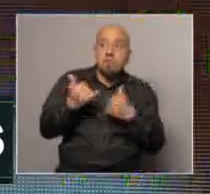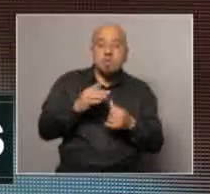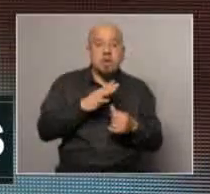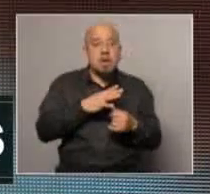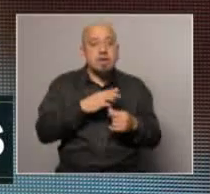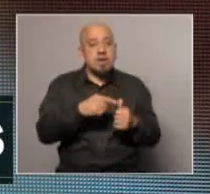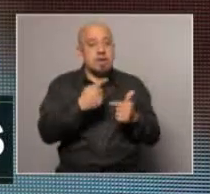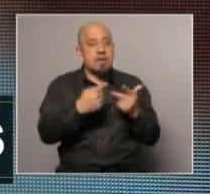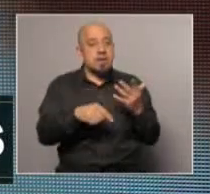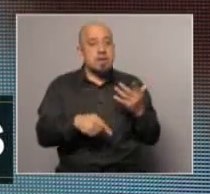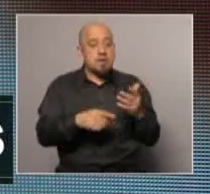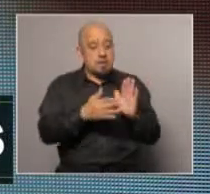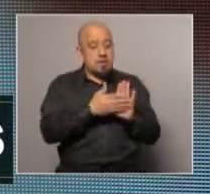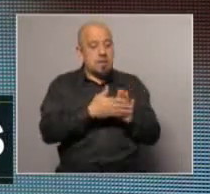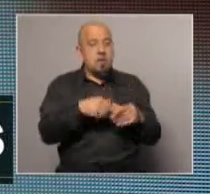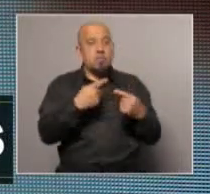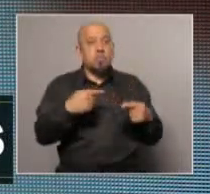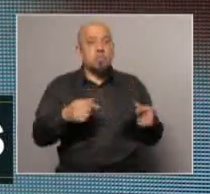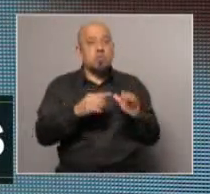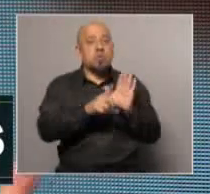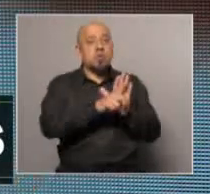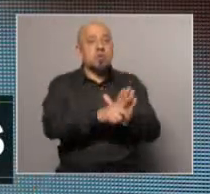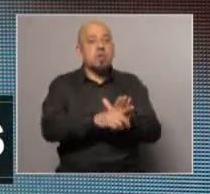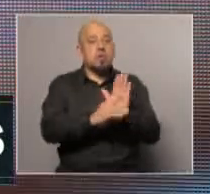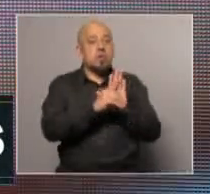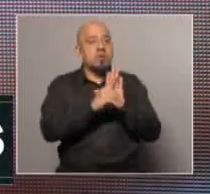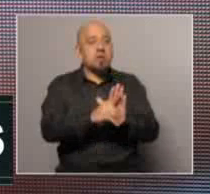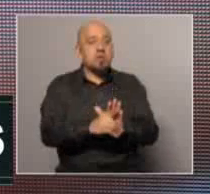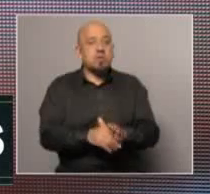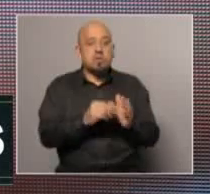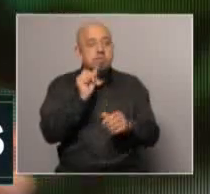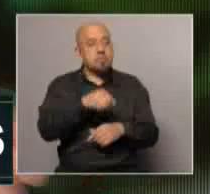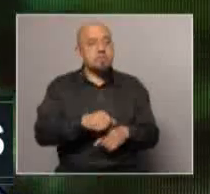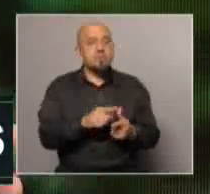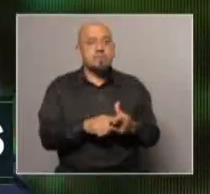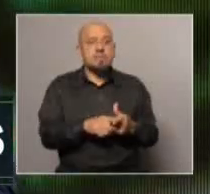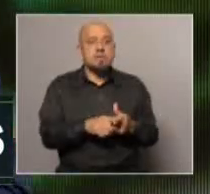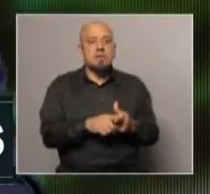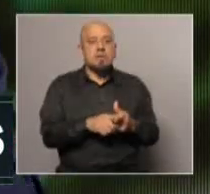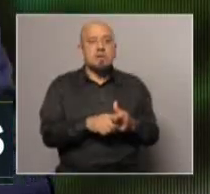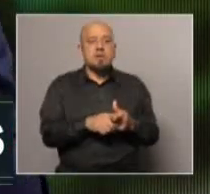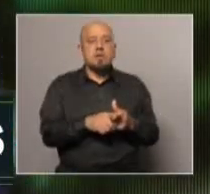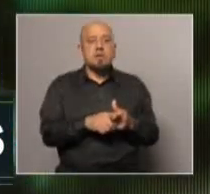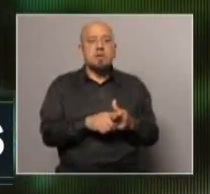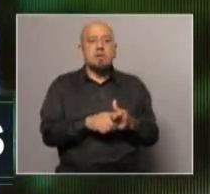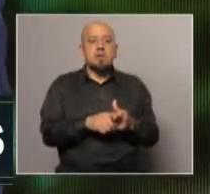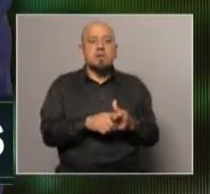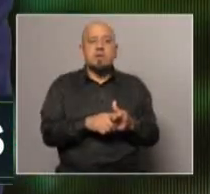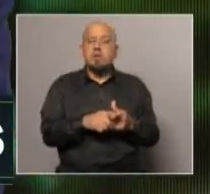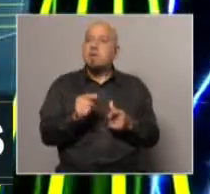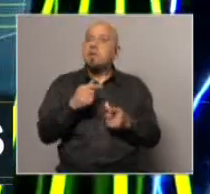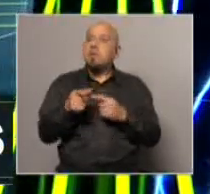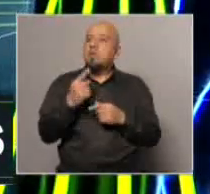categorías de productos que establecen esas leyes que los decretos no lo tienen en cuenta. ¿Cómo llegaron a ese número? ¿Cómo llegaron a ese número de